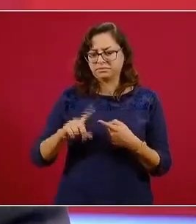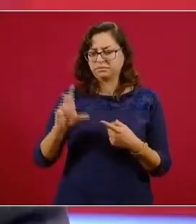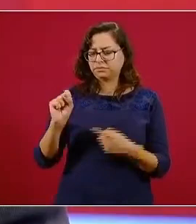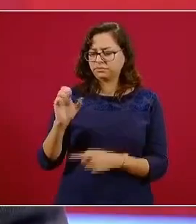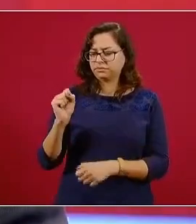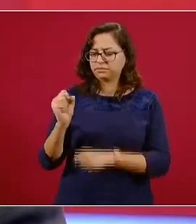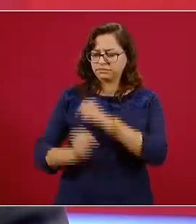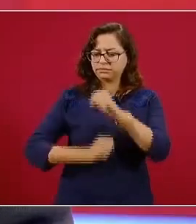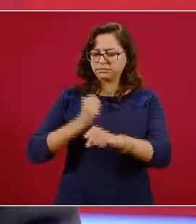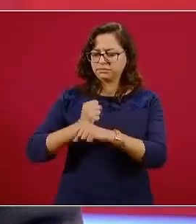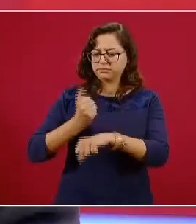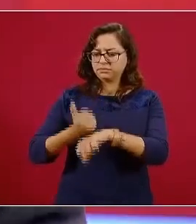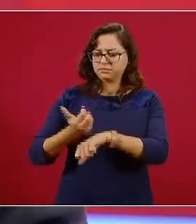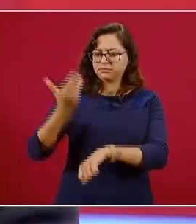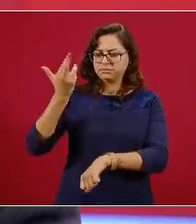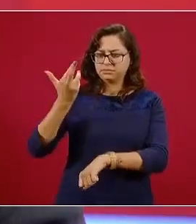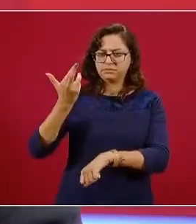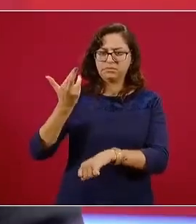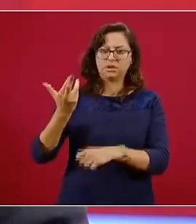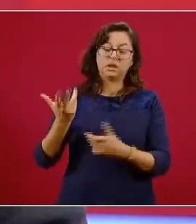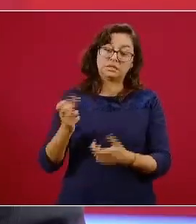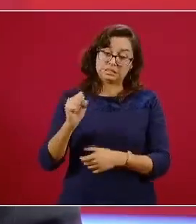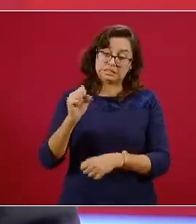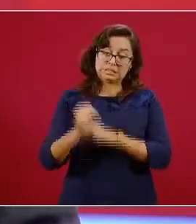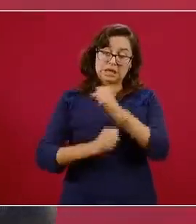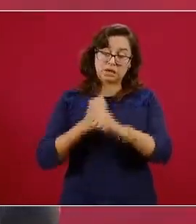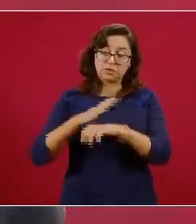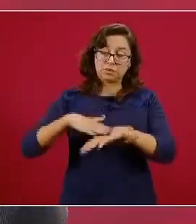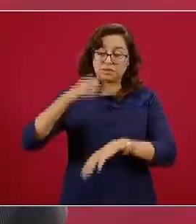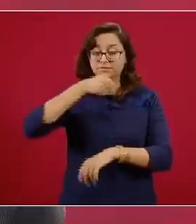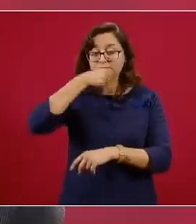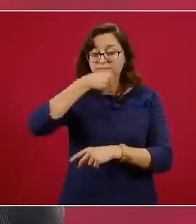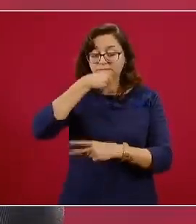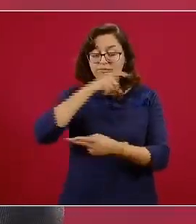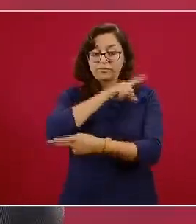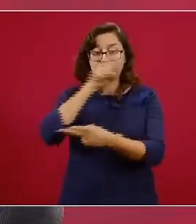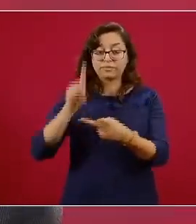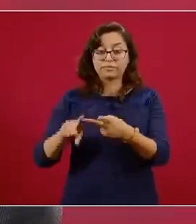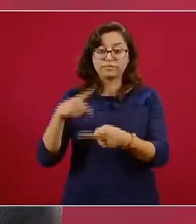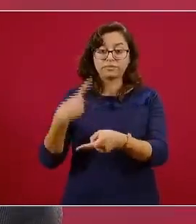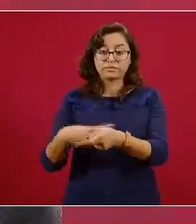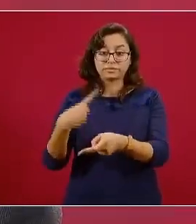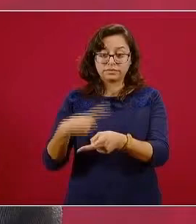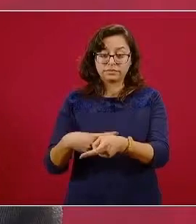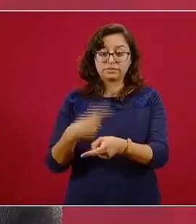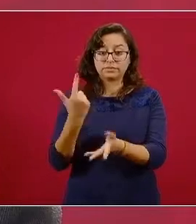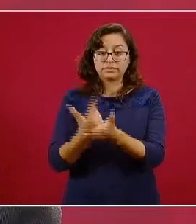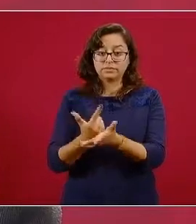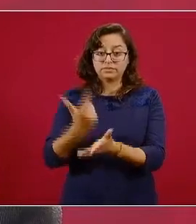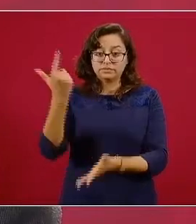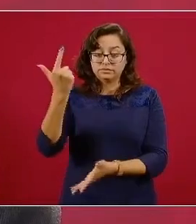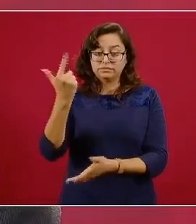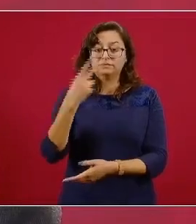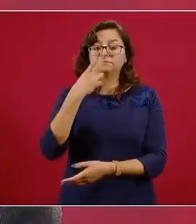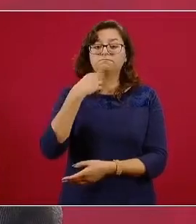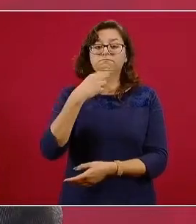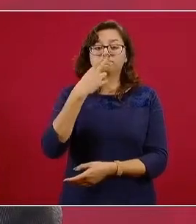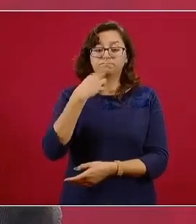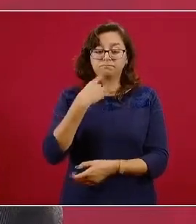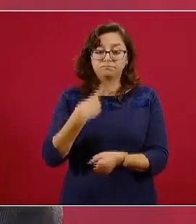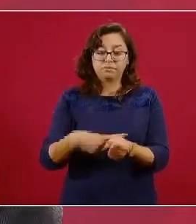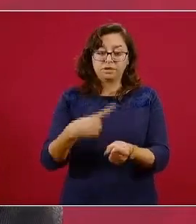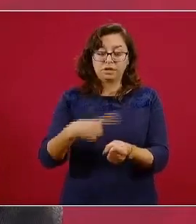mayores de 60 años o 60 y más años, personas que tienen enfermedades crónicas, en particular